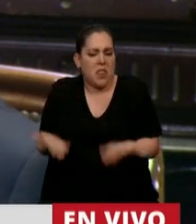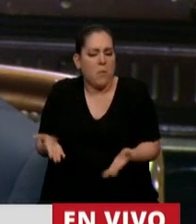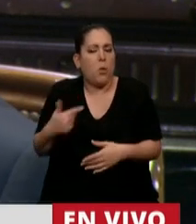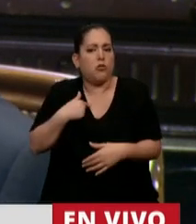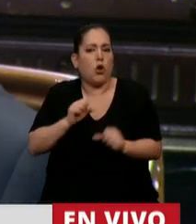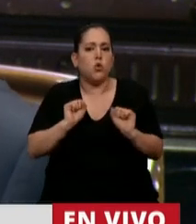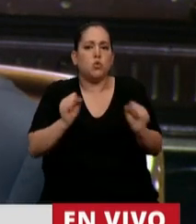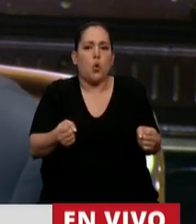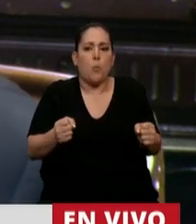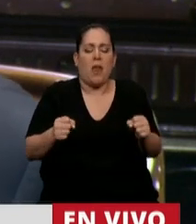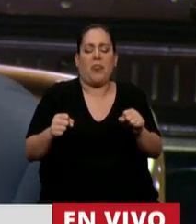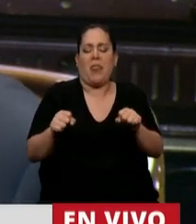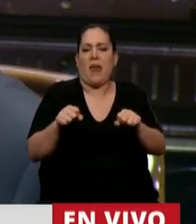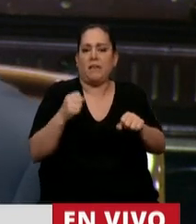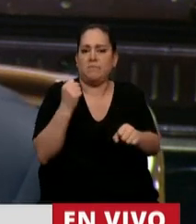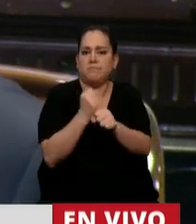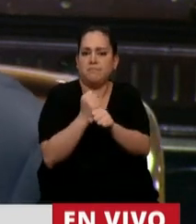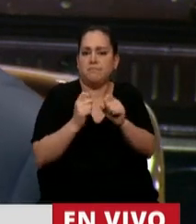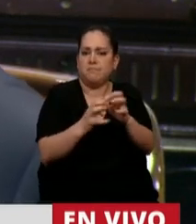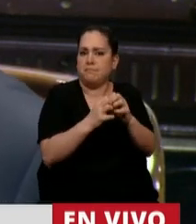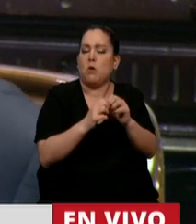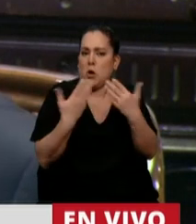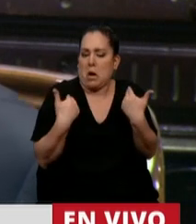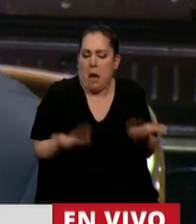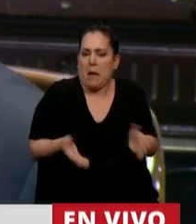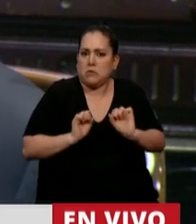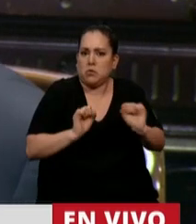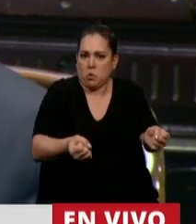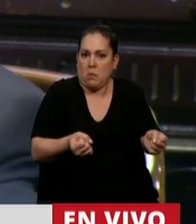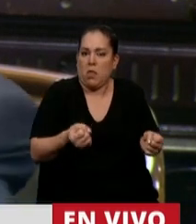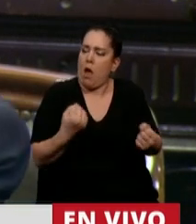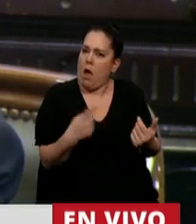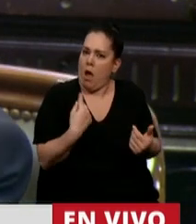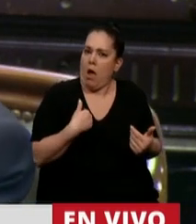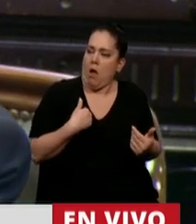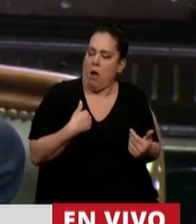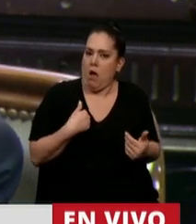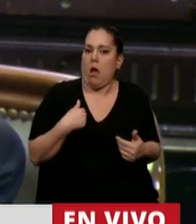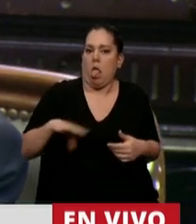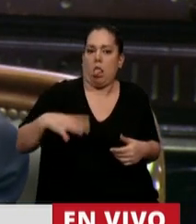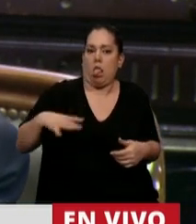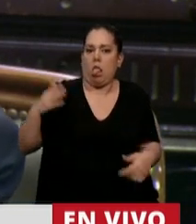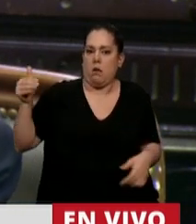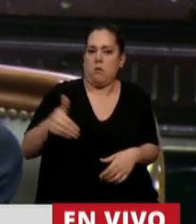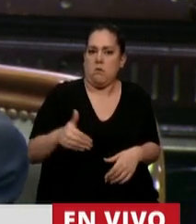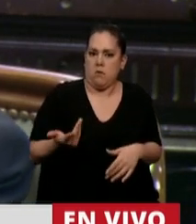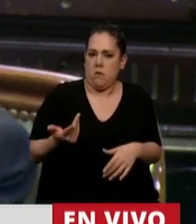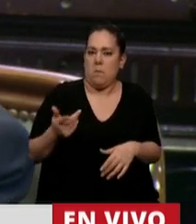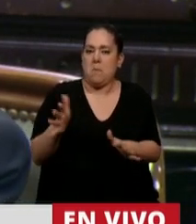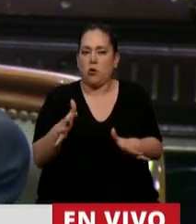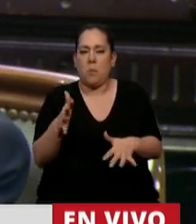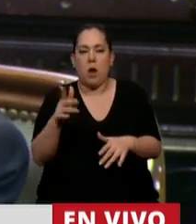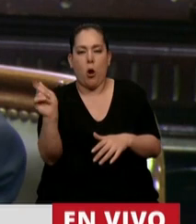las actividades de este Parlamento, de esta Cámara de Diputados. Por eso también tuvimos que venir en aquella oportunidad, hacia fines de